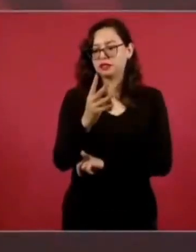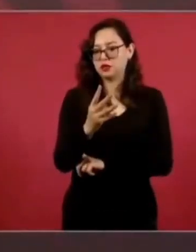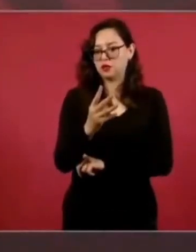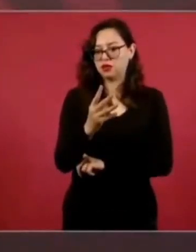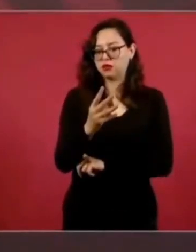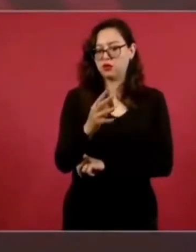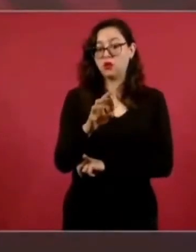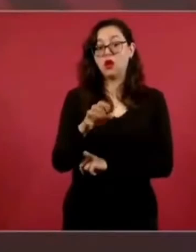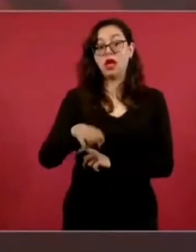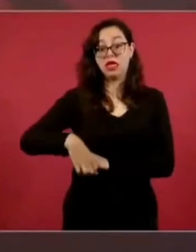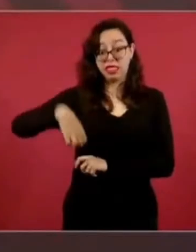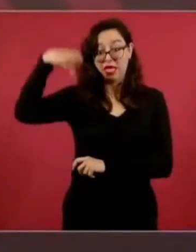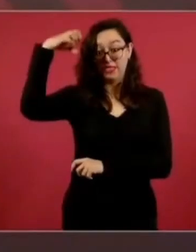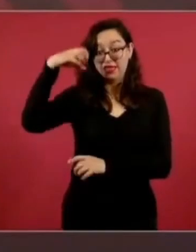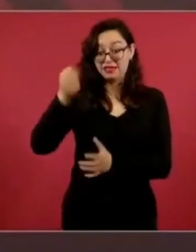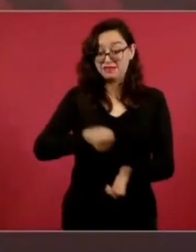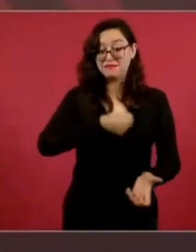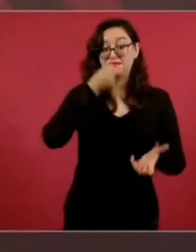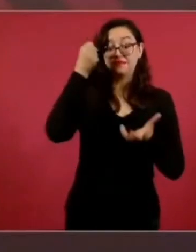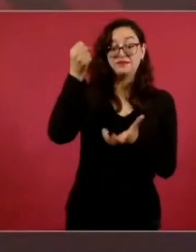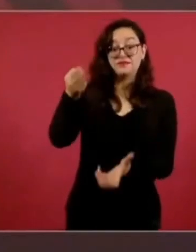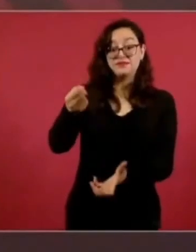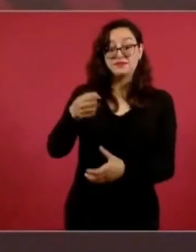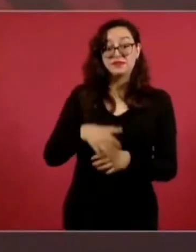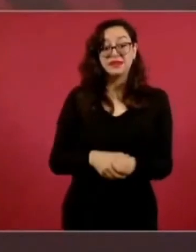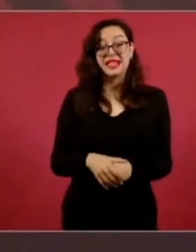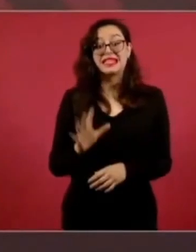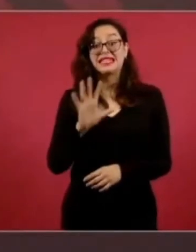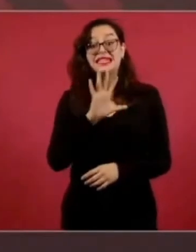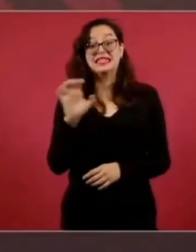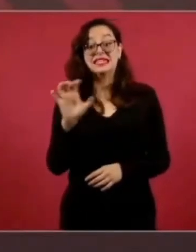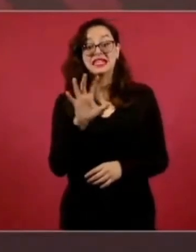500,000 millones de pesos,